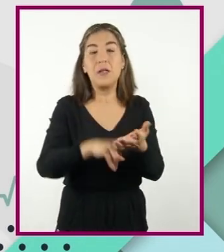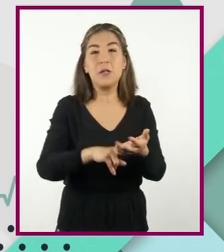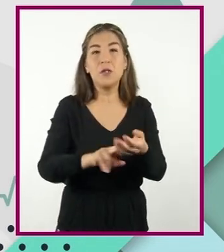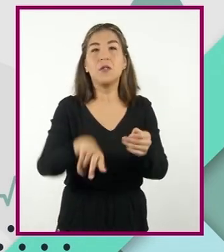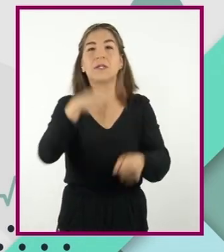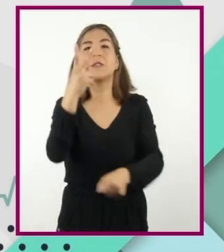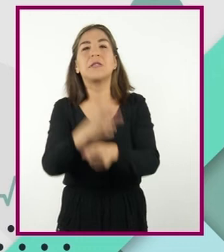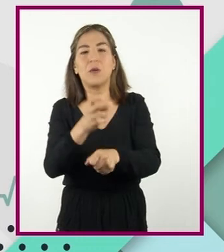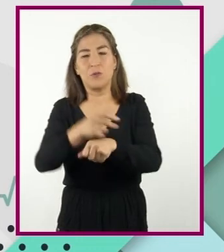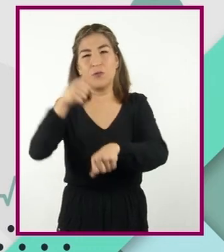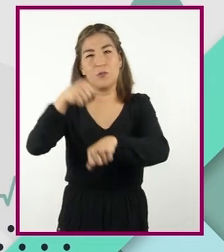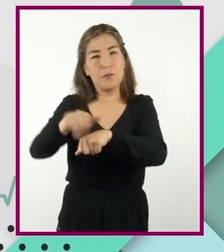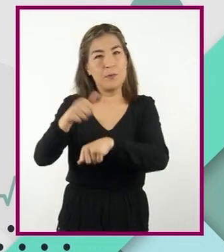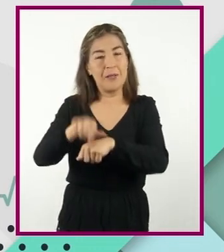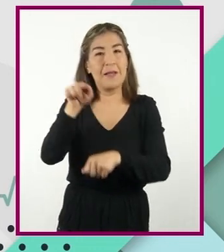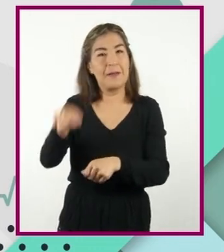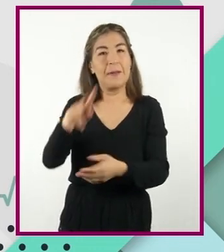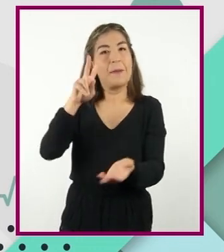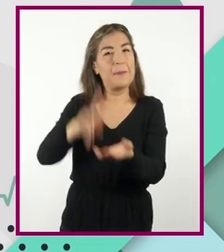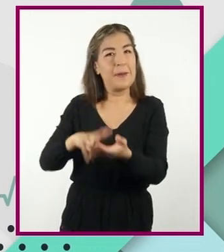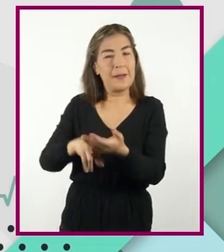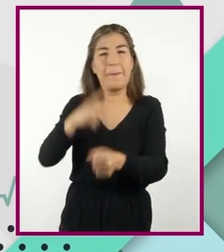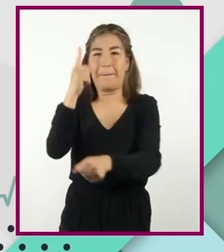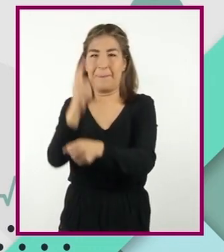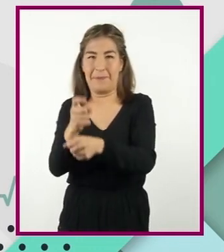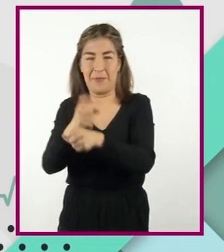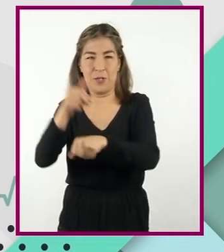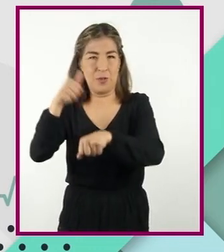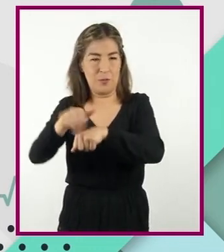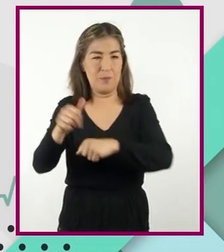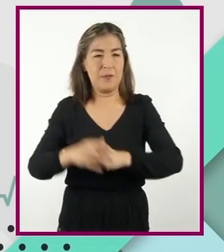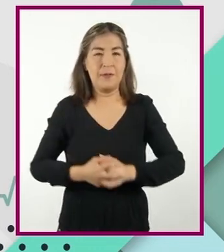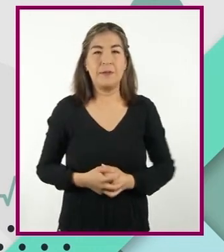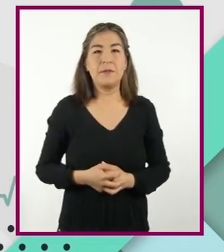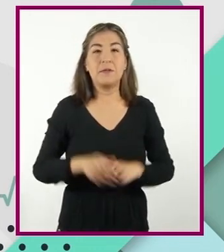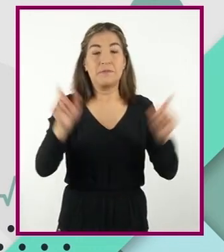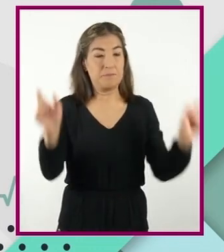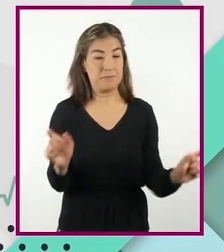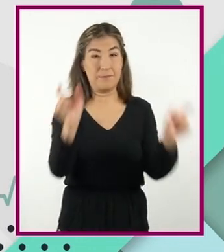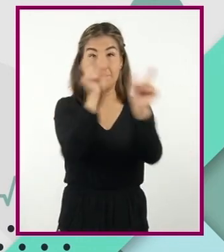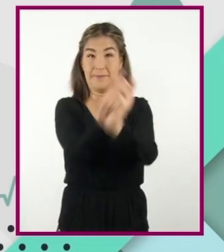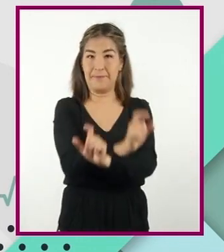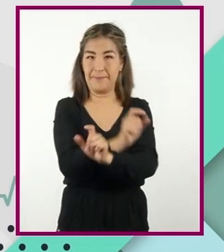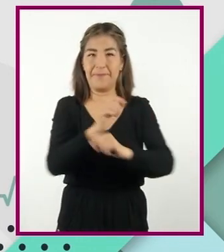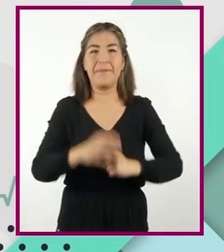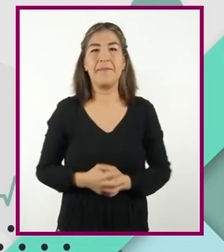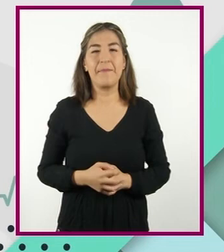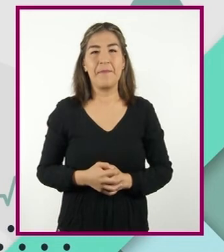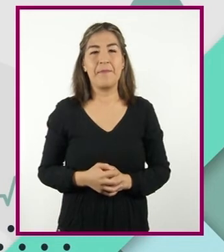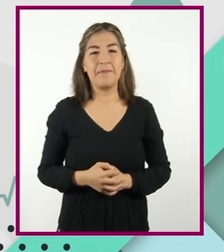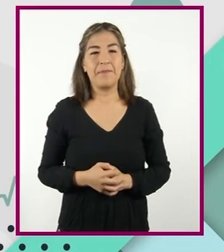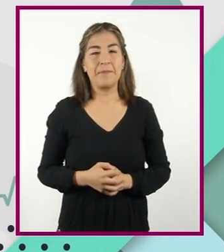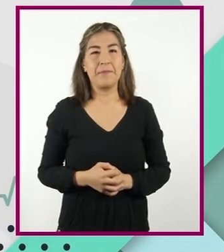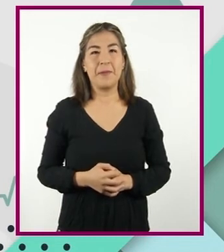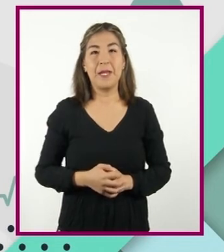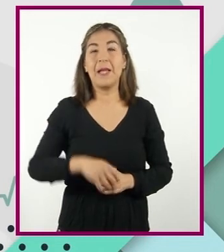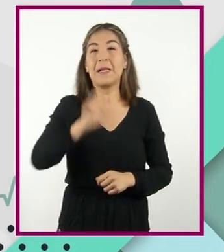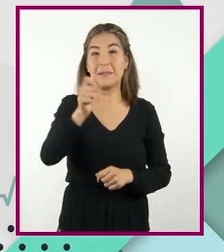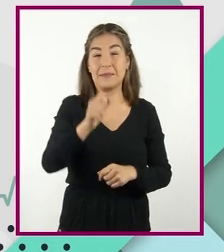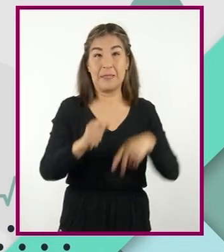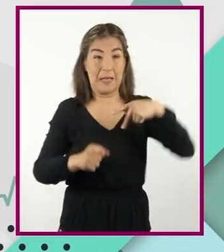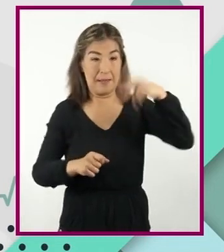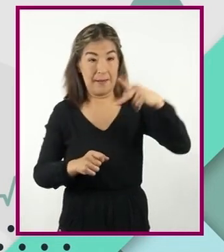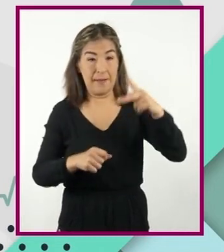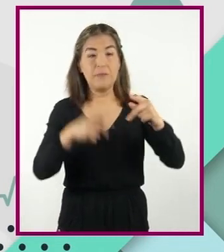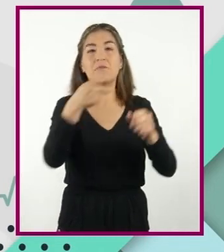segunda magnitud entre el valor de la primera magnitud. Sustituyendo en la fórmula, K es